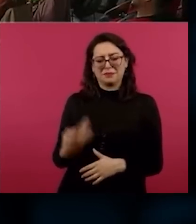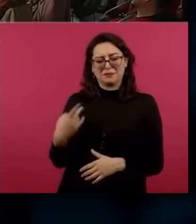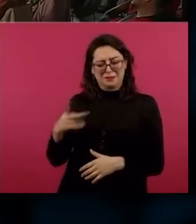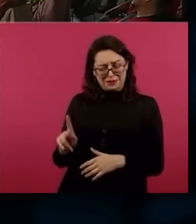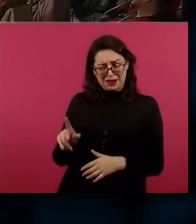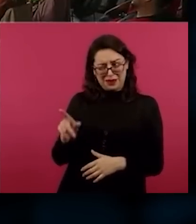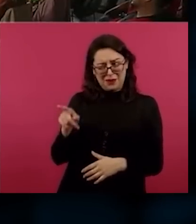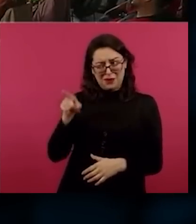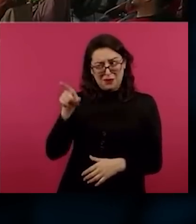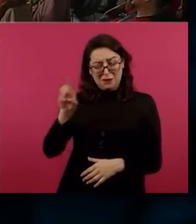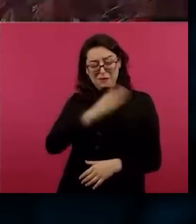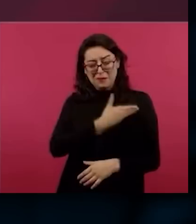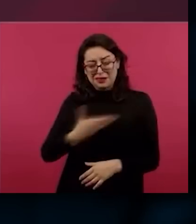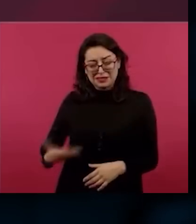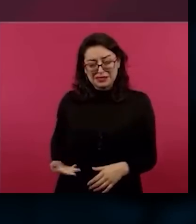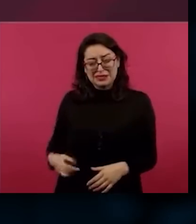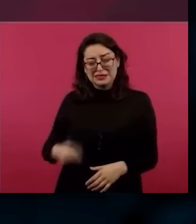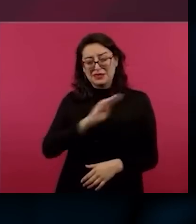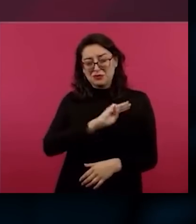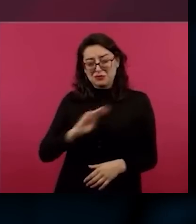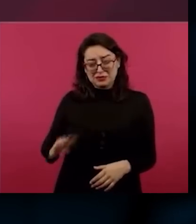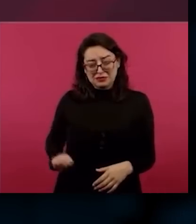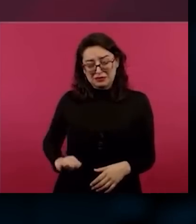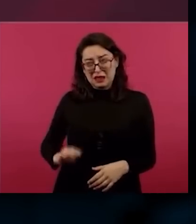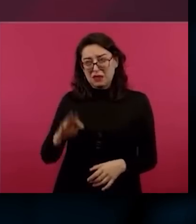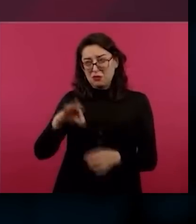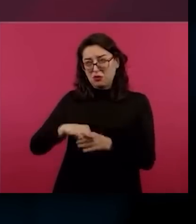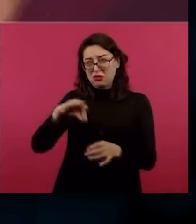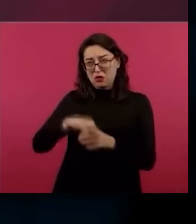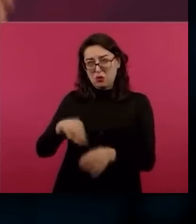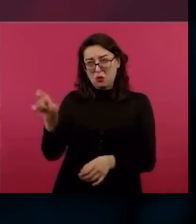falta pues como un año.